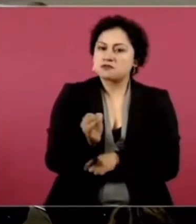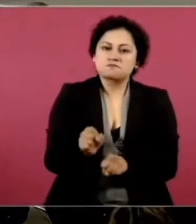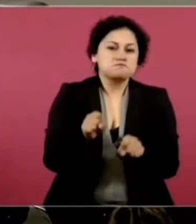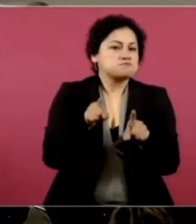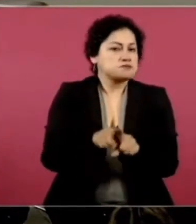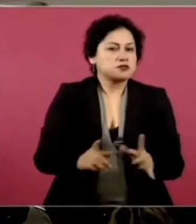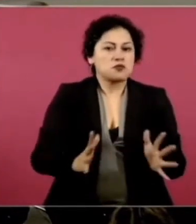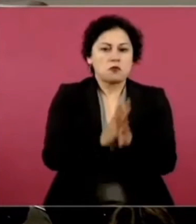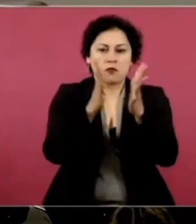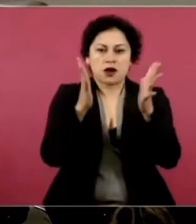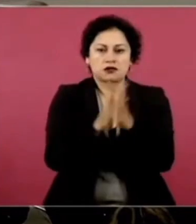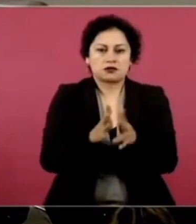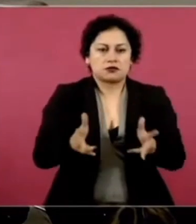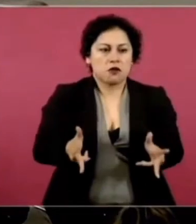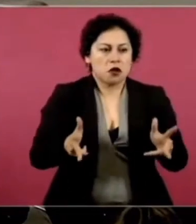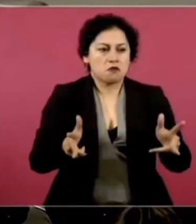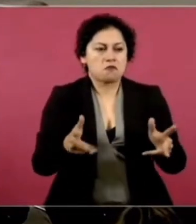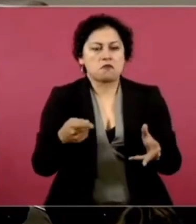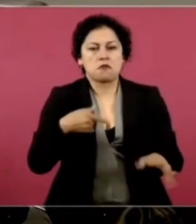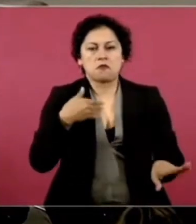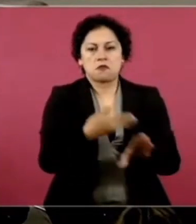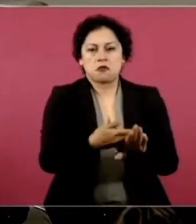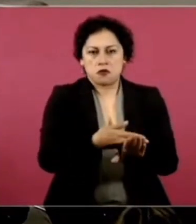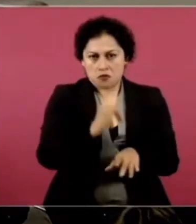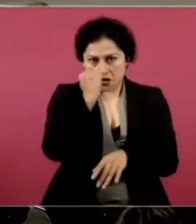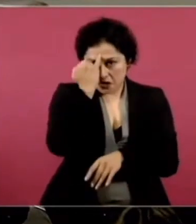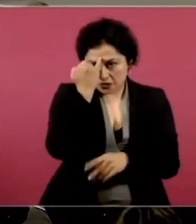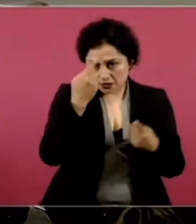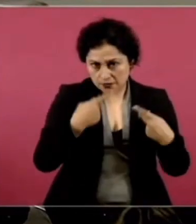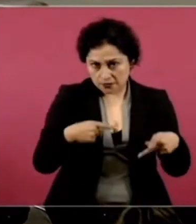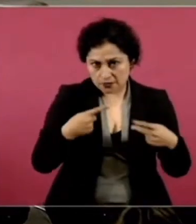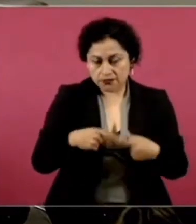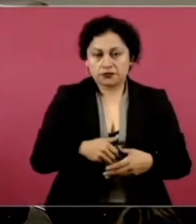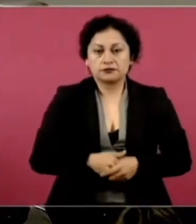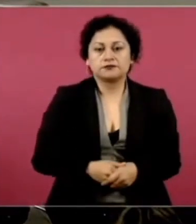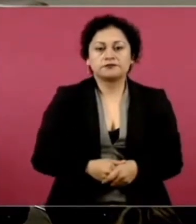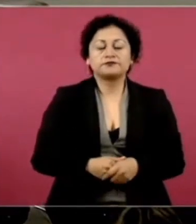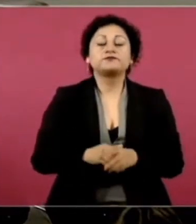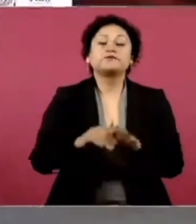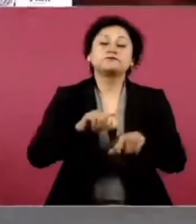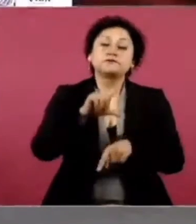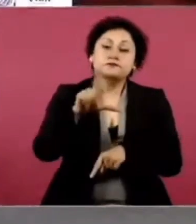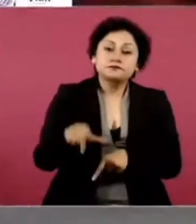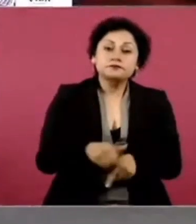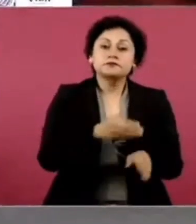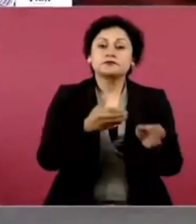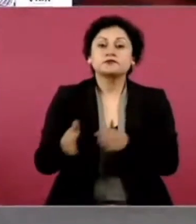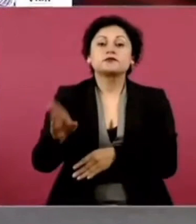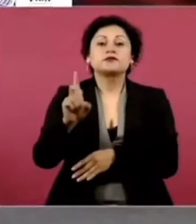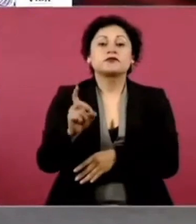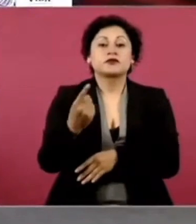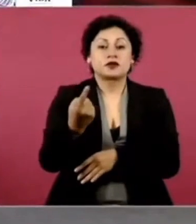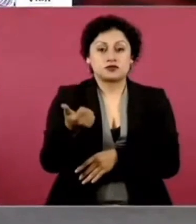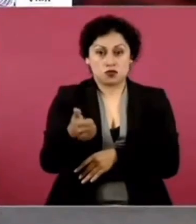de robo y homicidio a la persona originaria de la India. Posteriormente, el 31 de